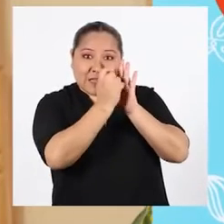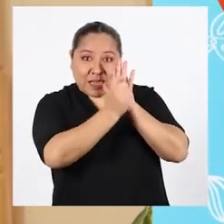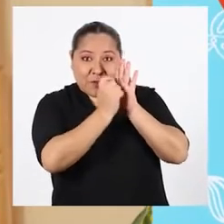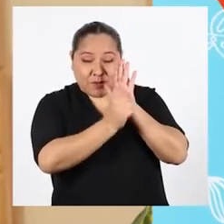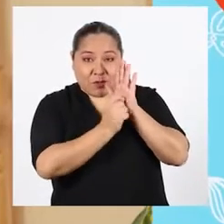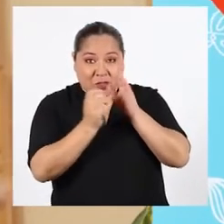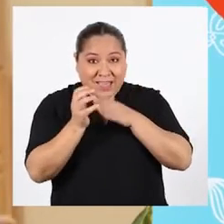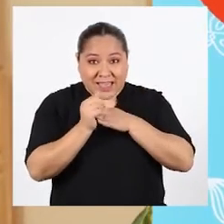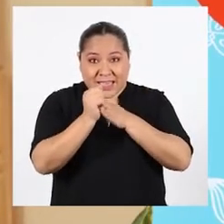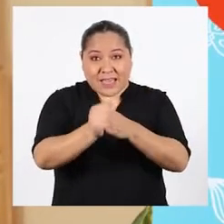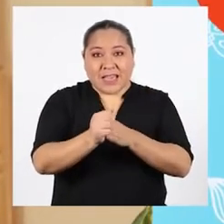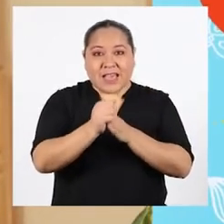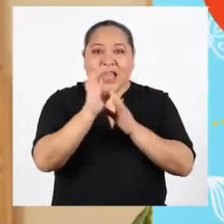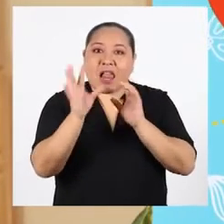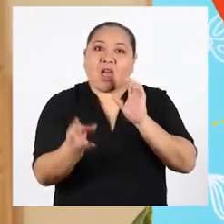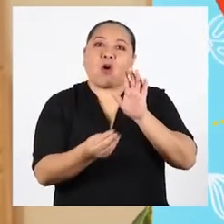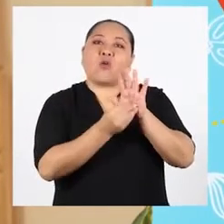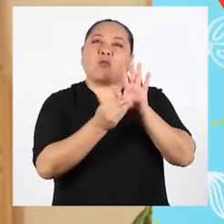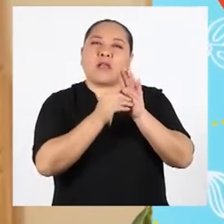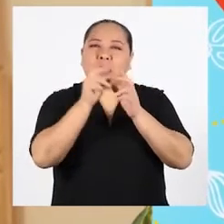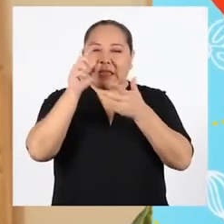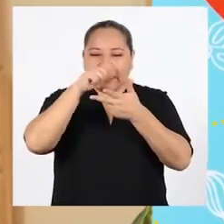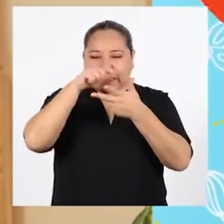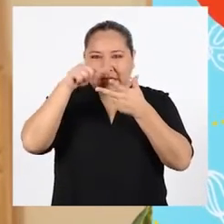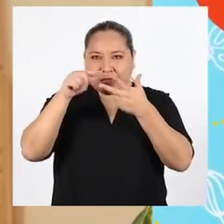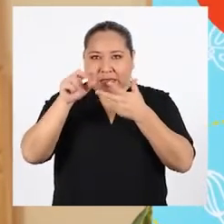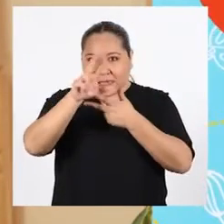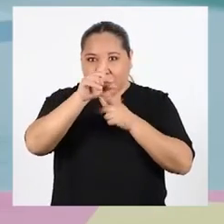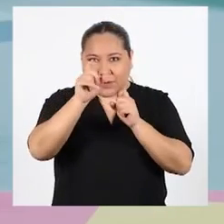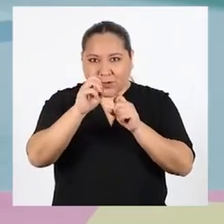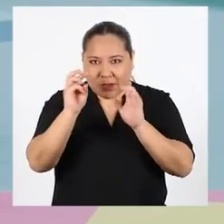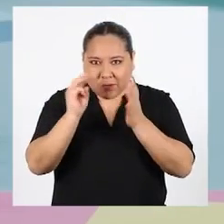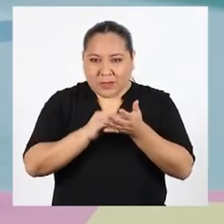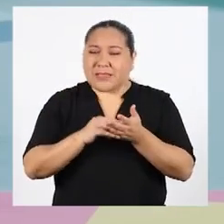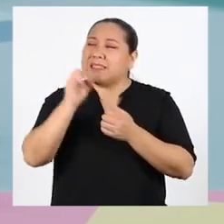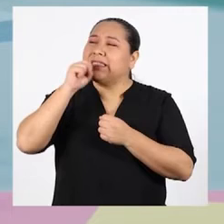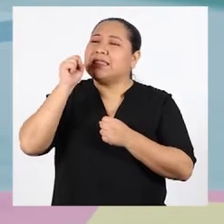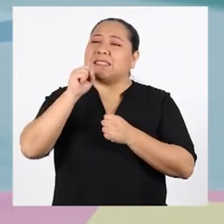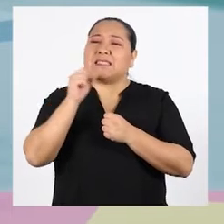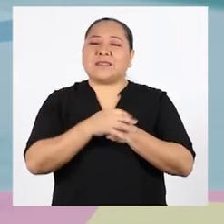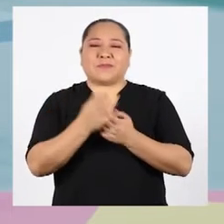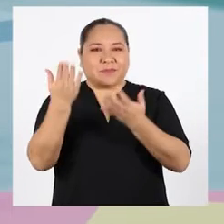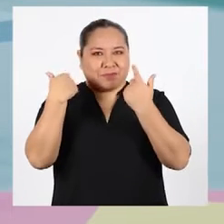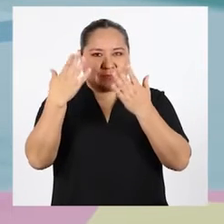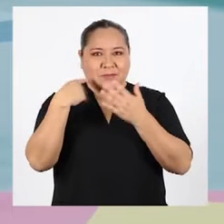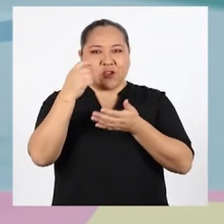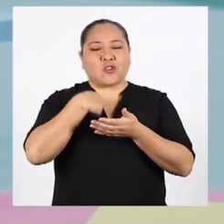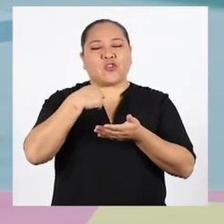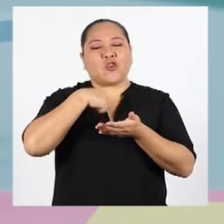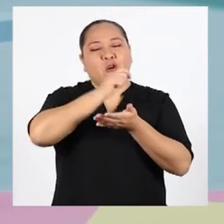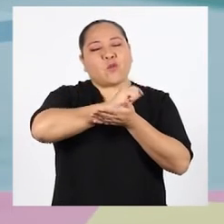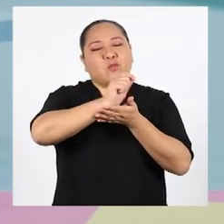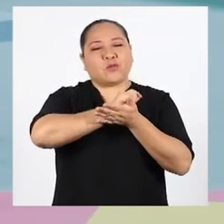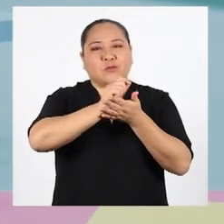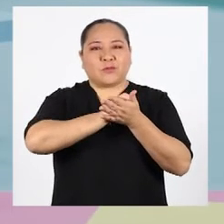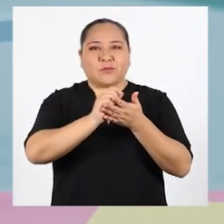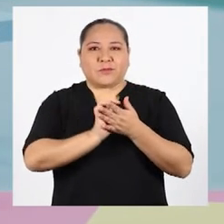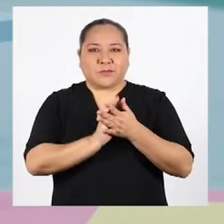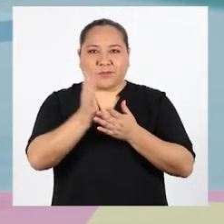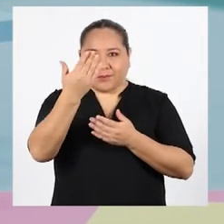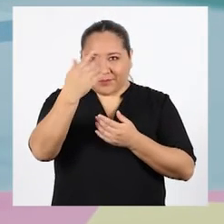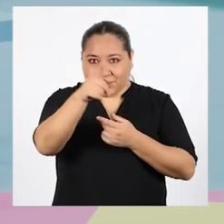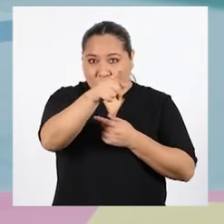preguntas orientadoras para este programa le agregaras unas 3 preguntas más. ¡Claro que sí! Dígamelas, que yo tomo